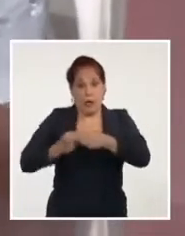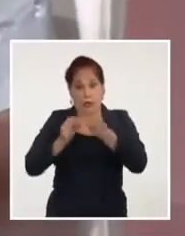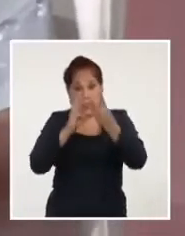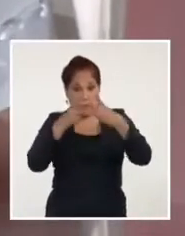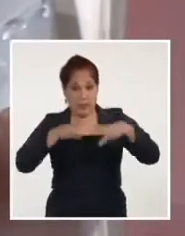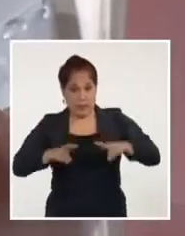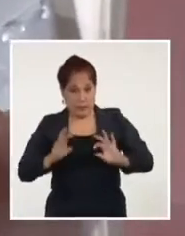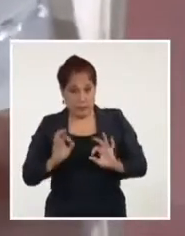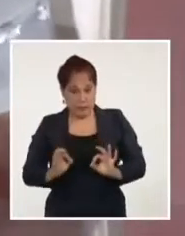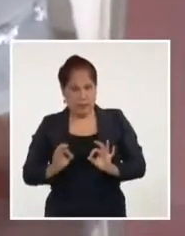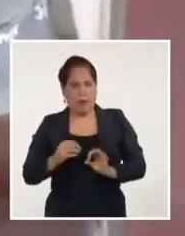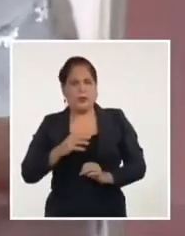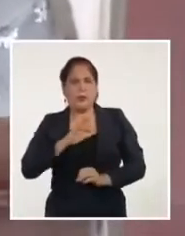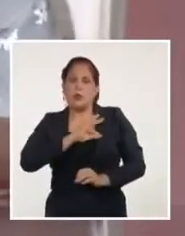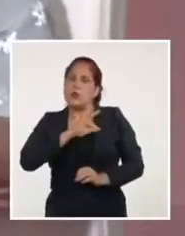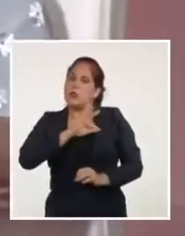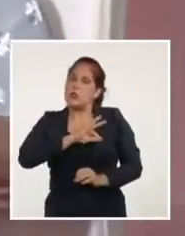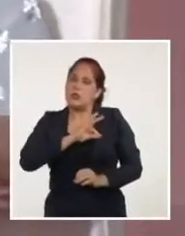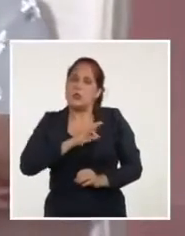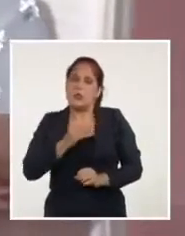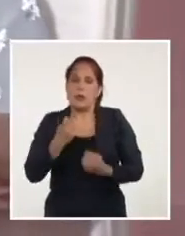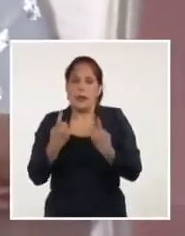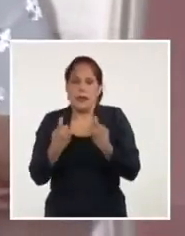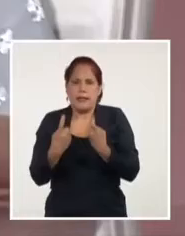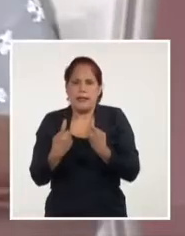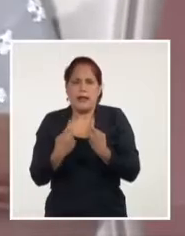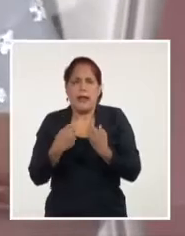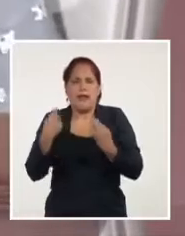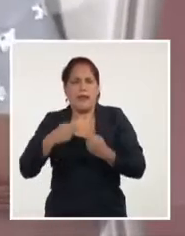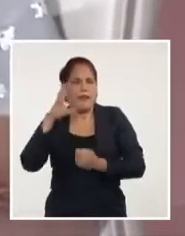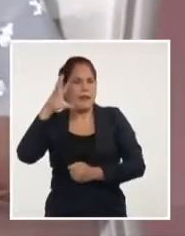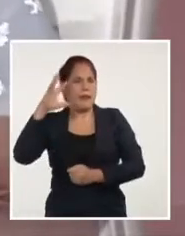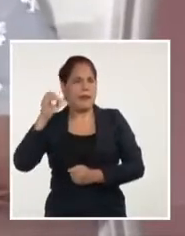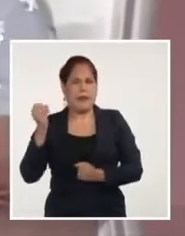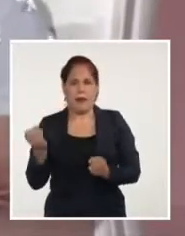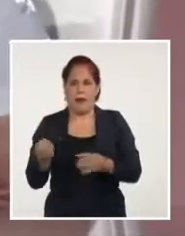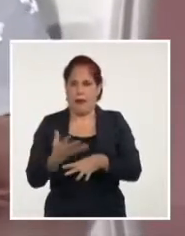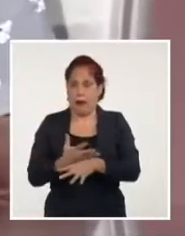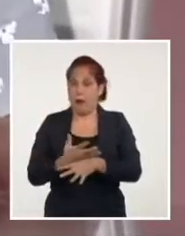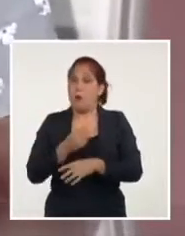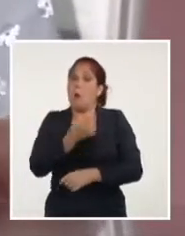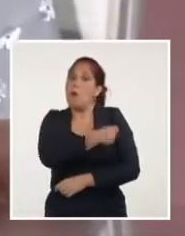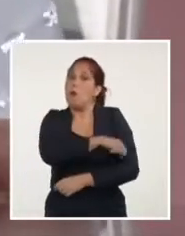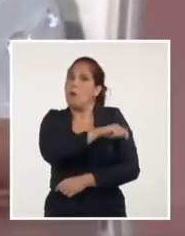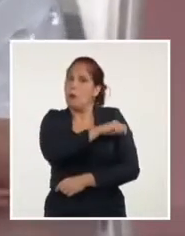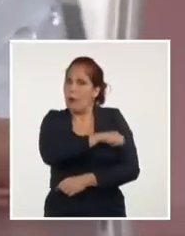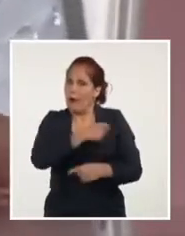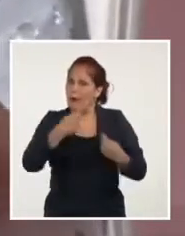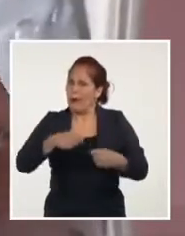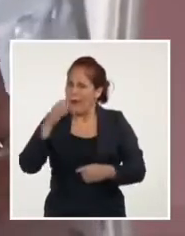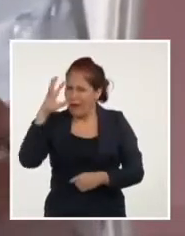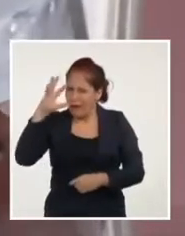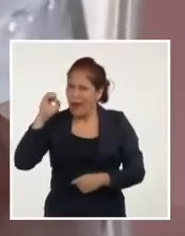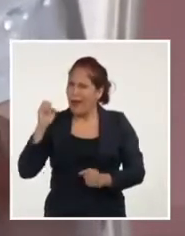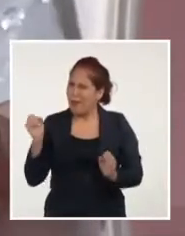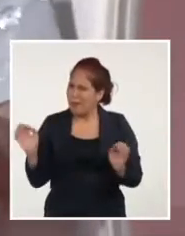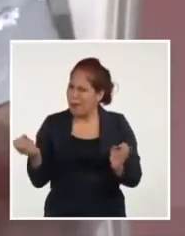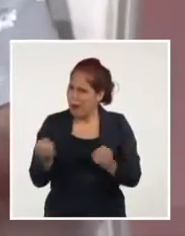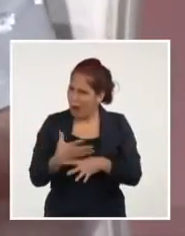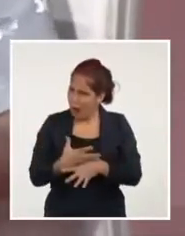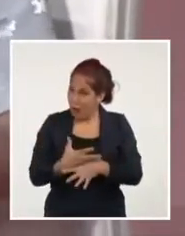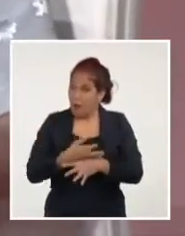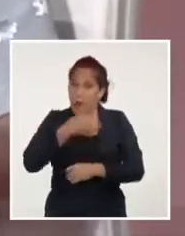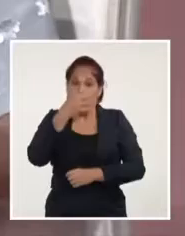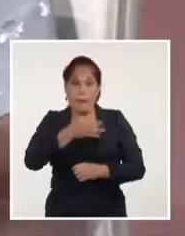comunicación. Yo siento que la necesidad de que se entienda por parte de nuestra ciudadanía, del